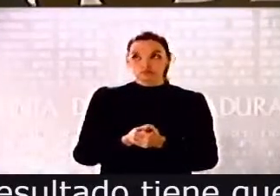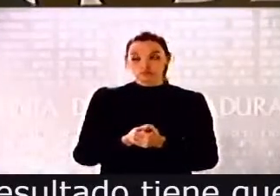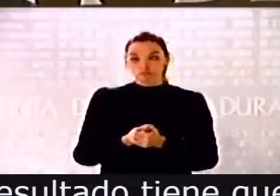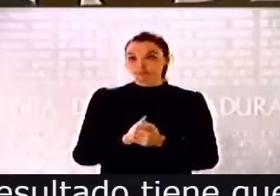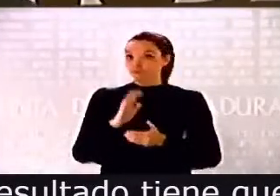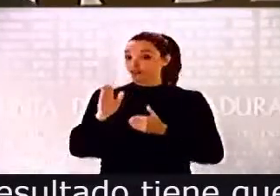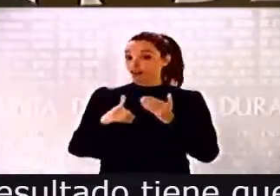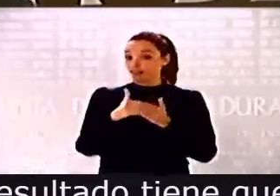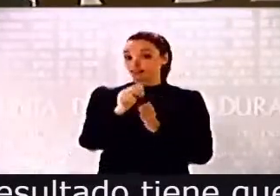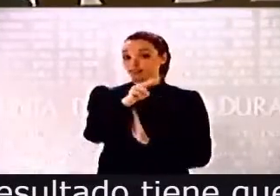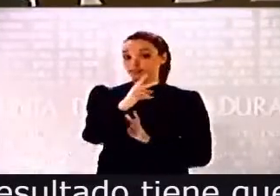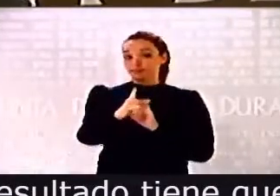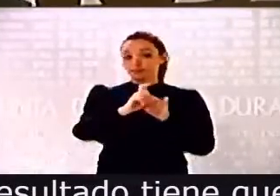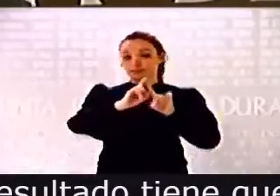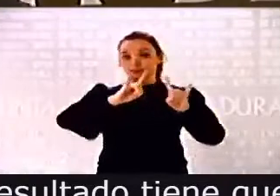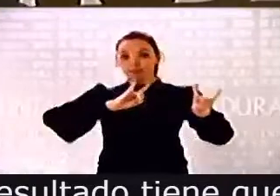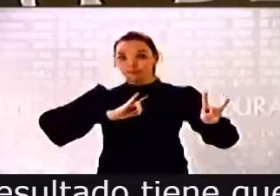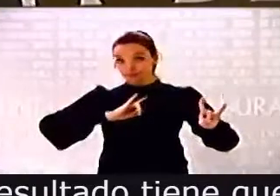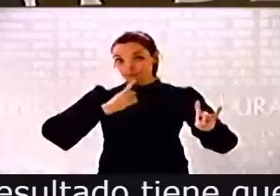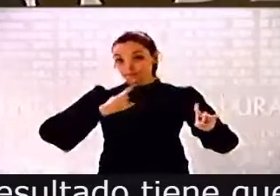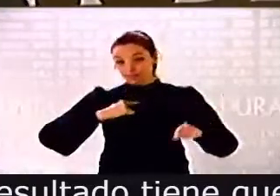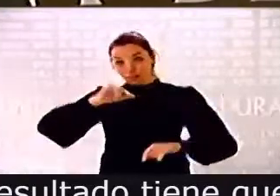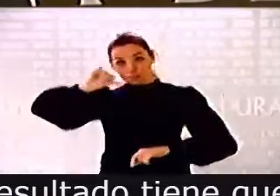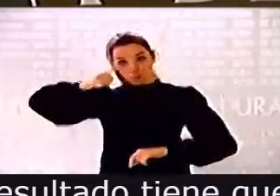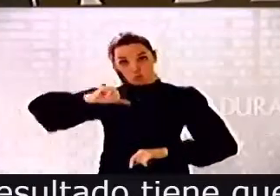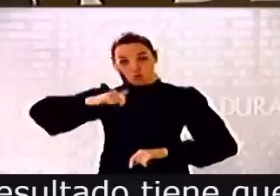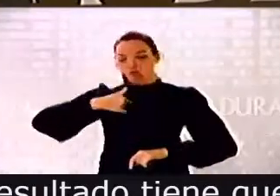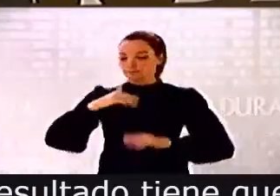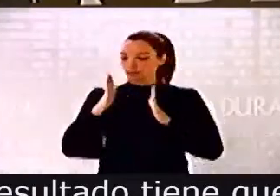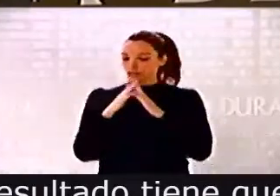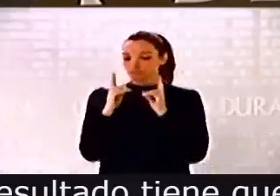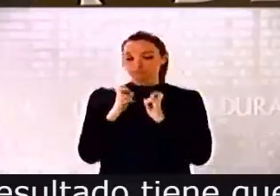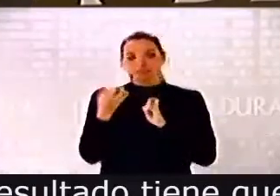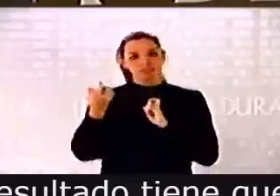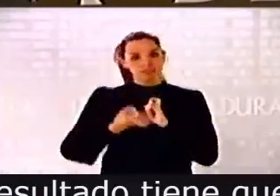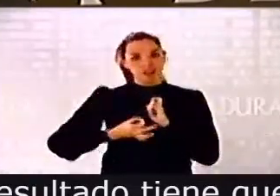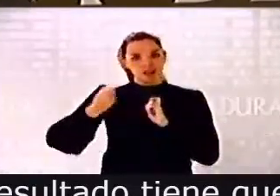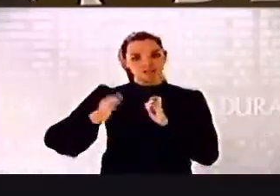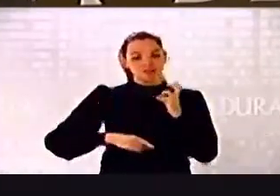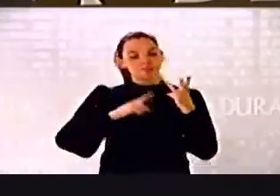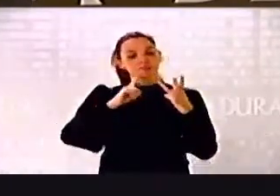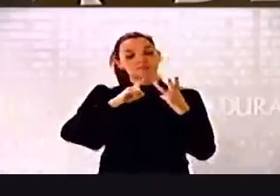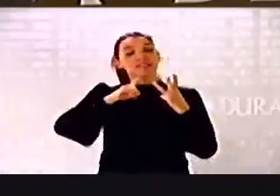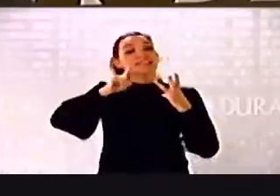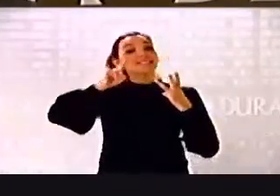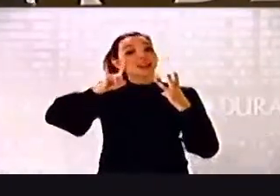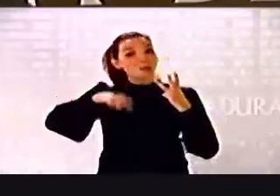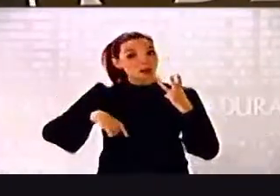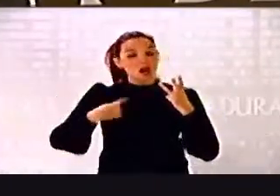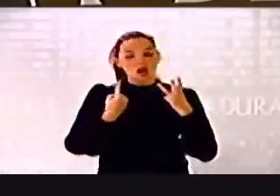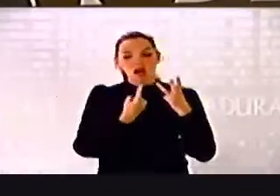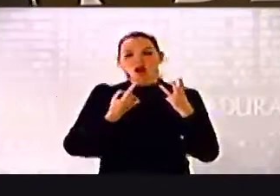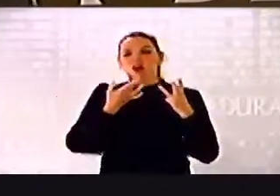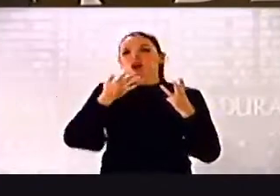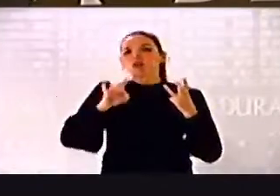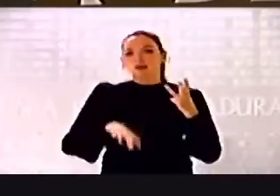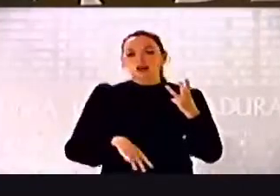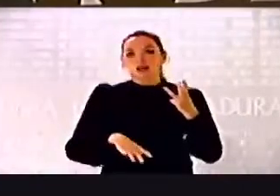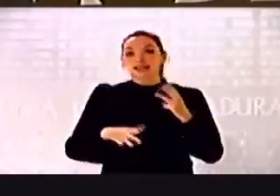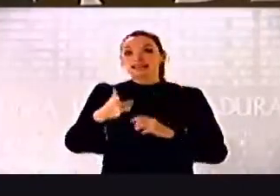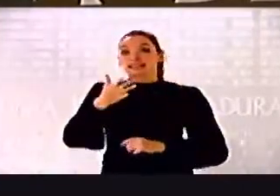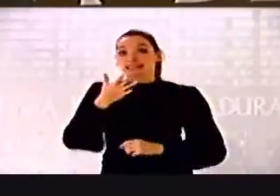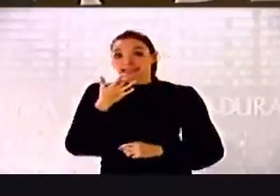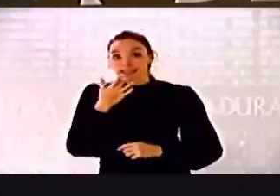Hasta que le den el resultado de la PCR tiene que estar aislado. Y también tienen que estar aislados los contactos